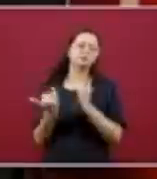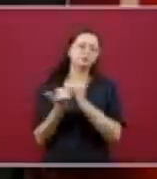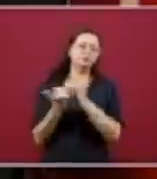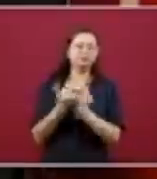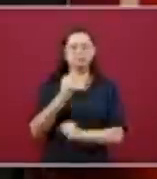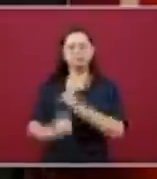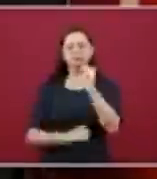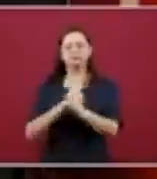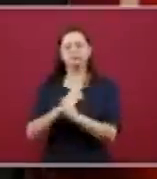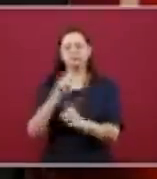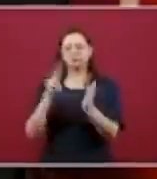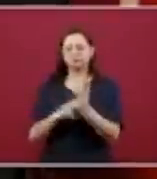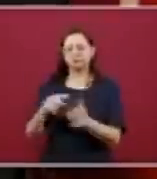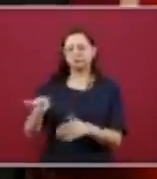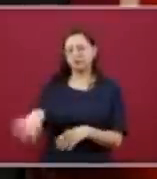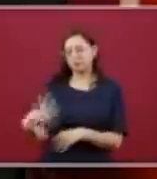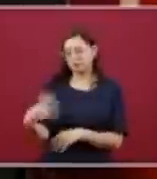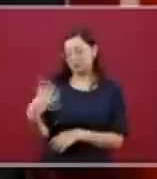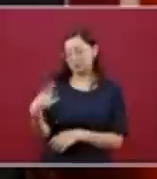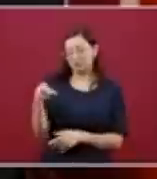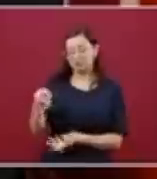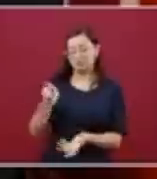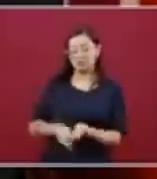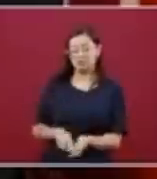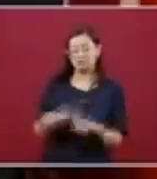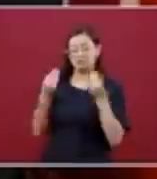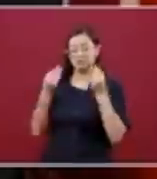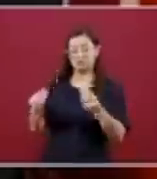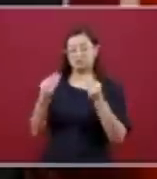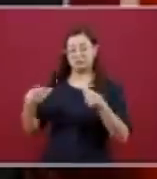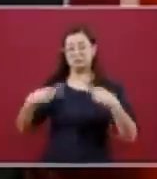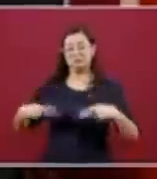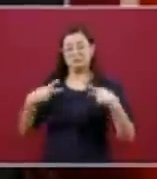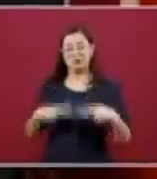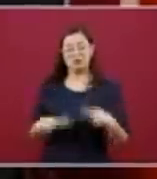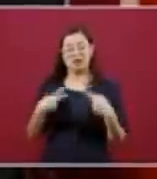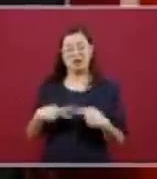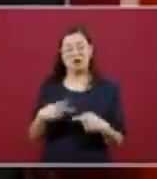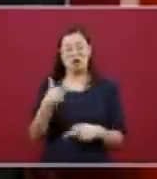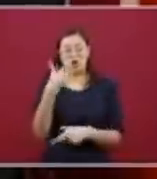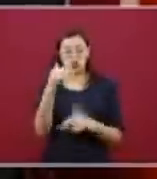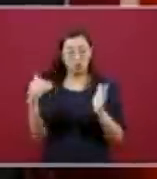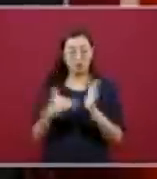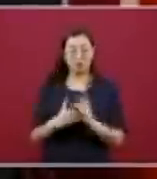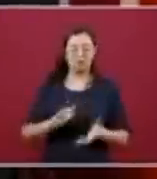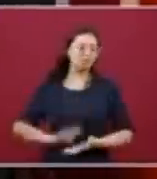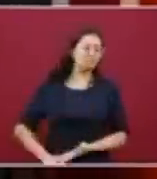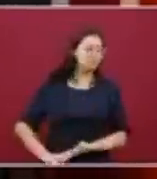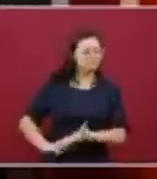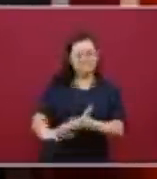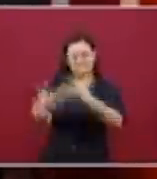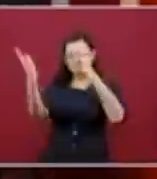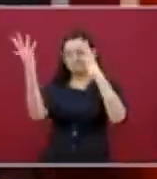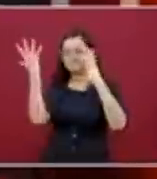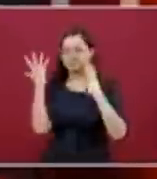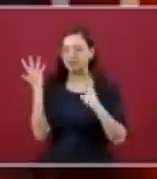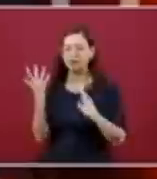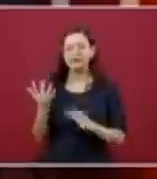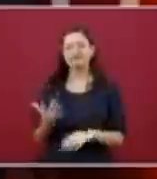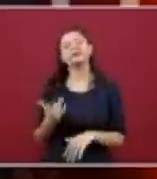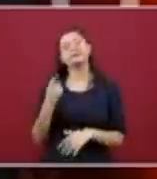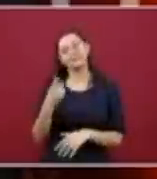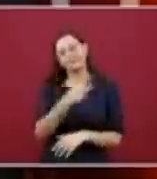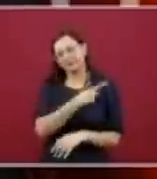2014 se dio un motín, había un sobrecupo casi de 8,000 y se tuvo que deshabitar